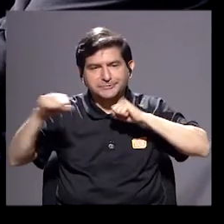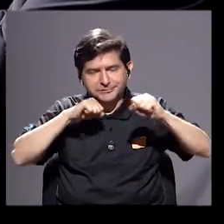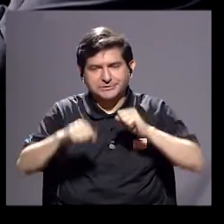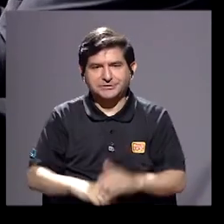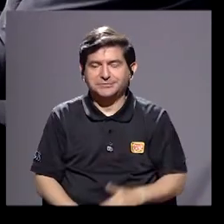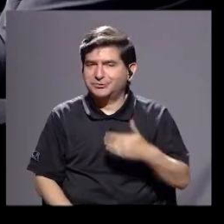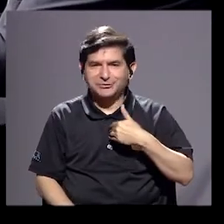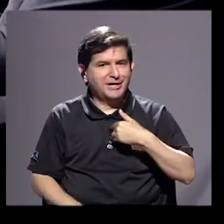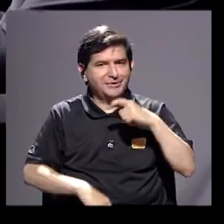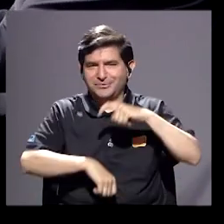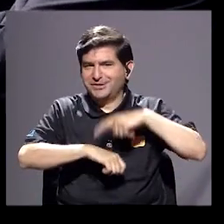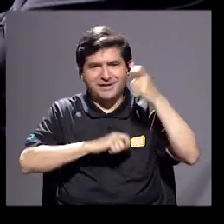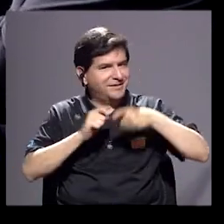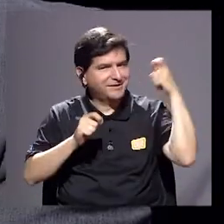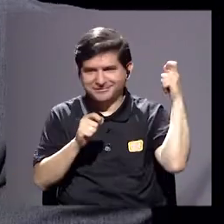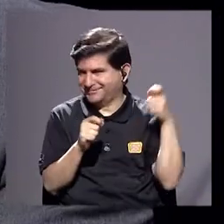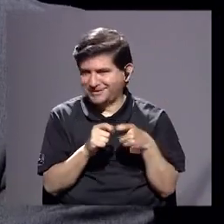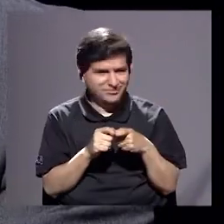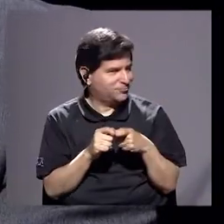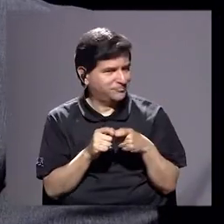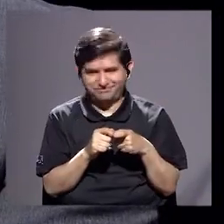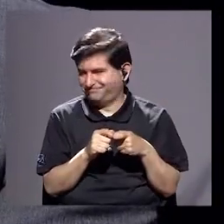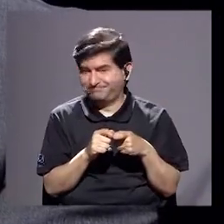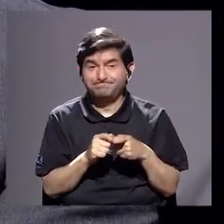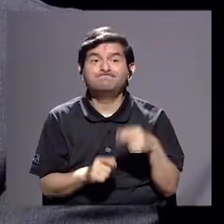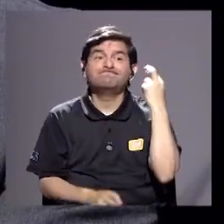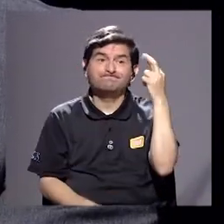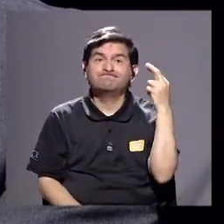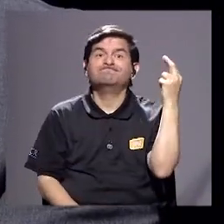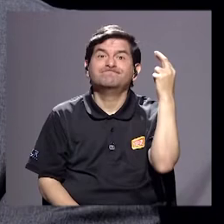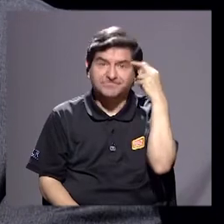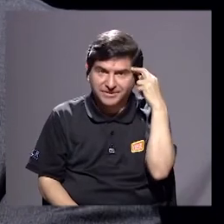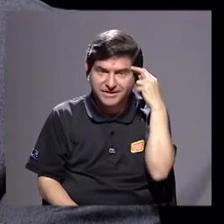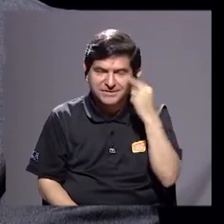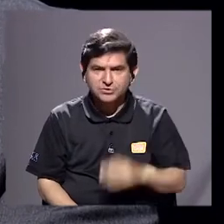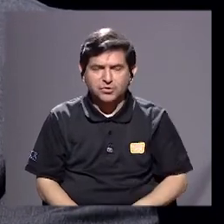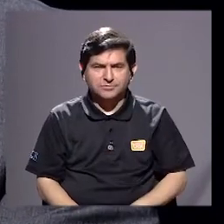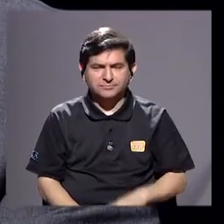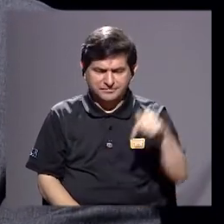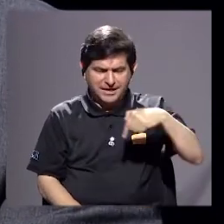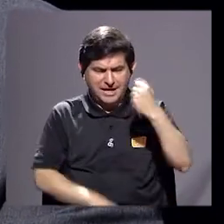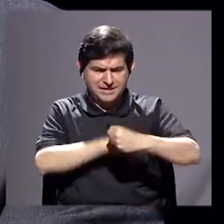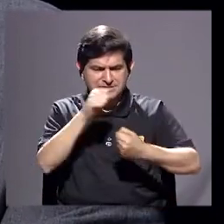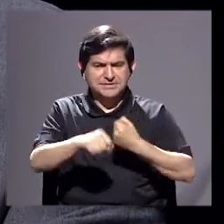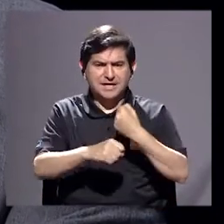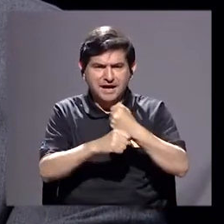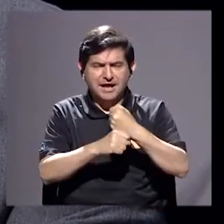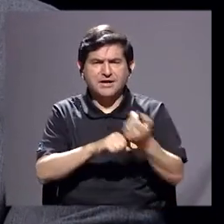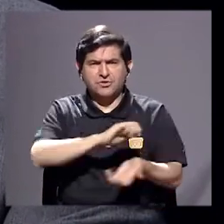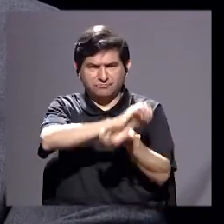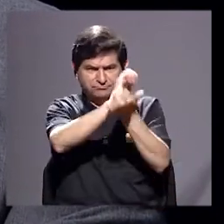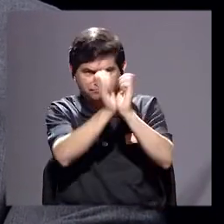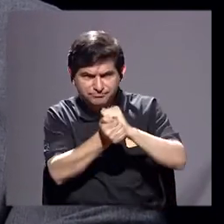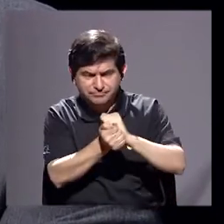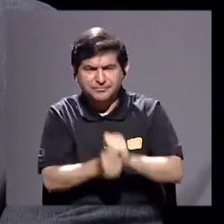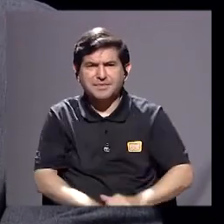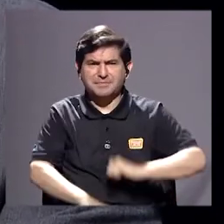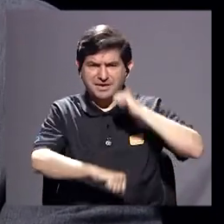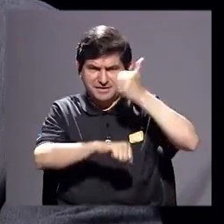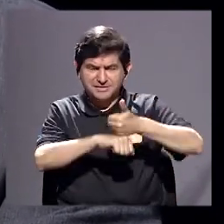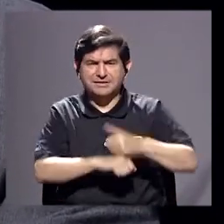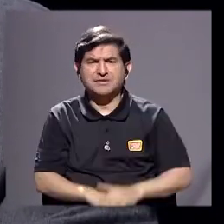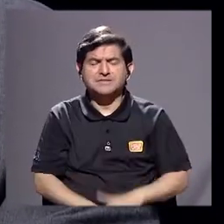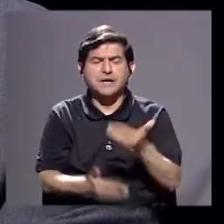no tiene una temporalidad y por eso justamente dimos el gran paso este año de avanzar en la consolidación